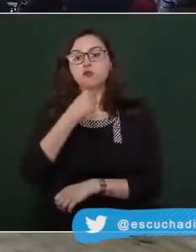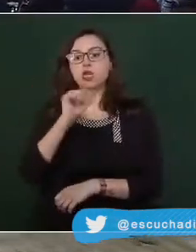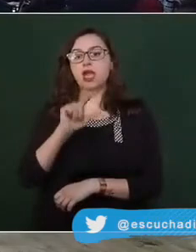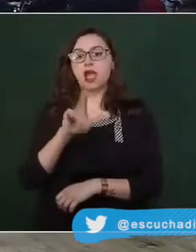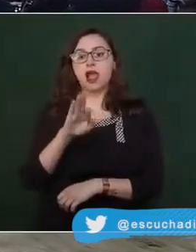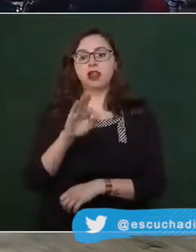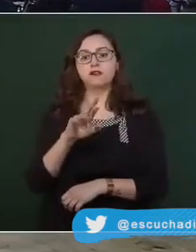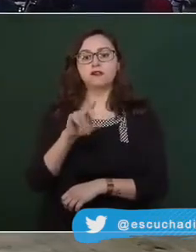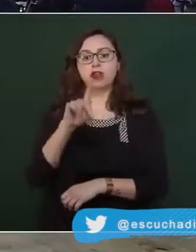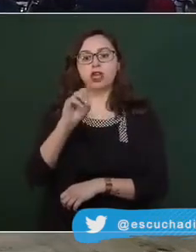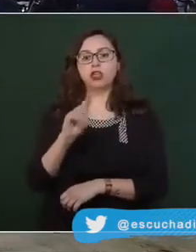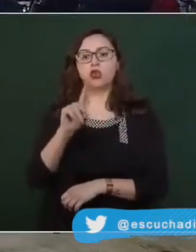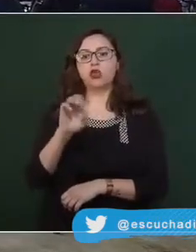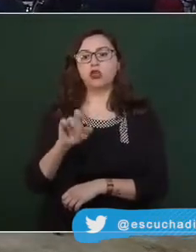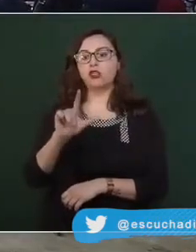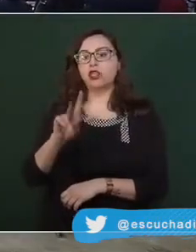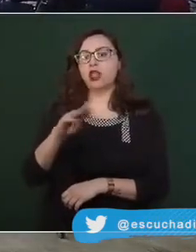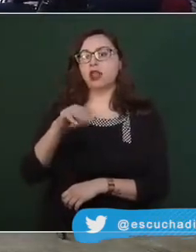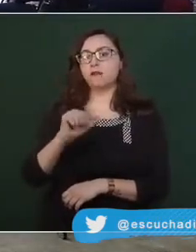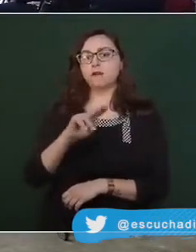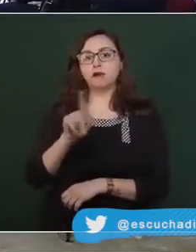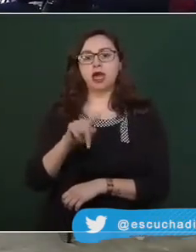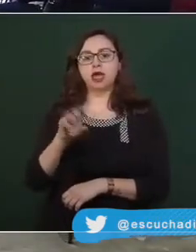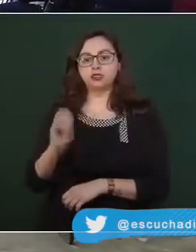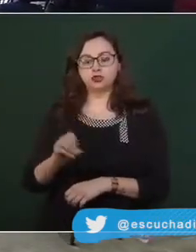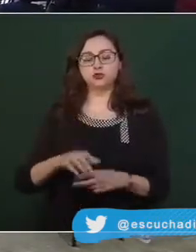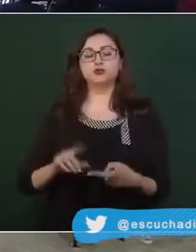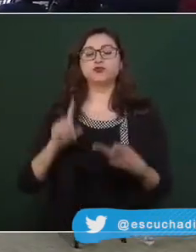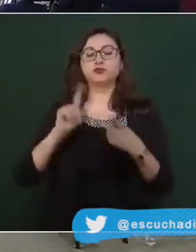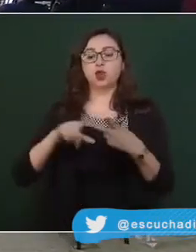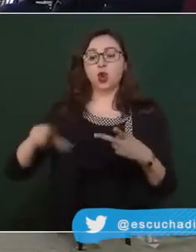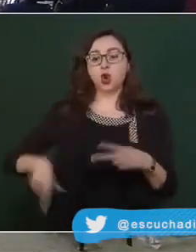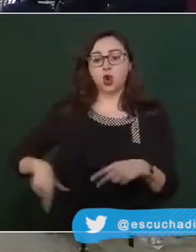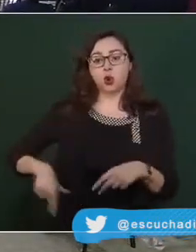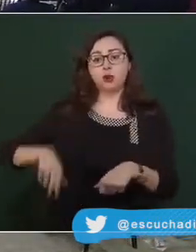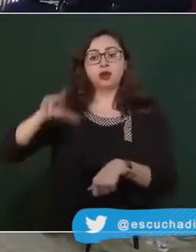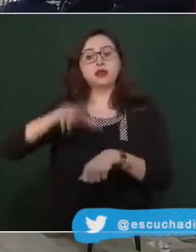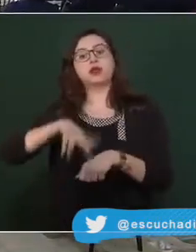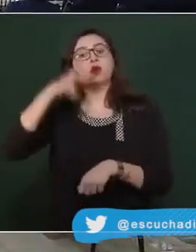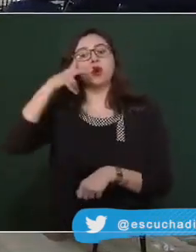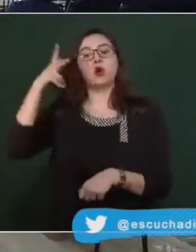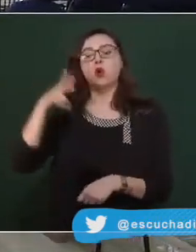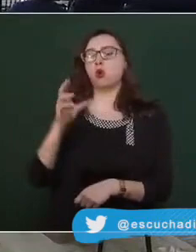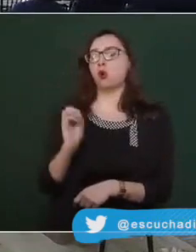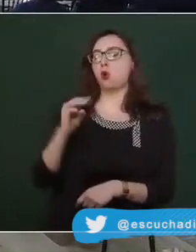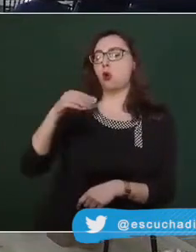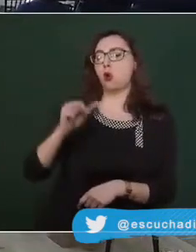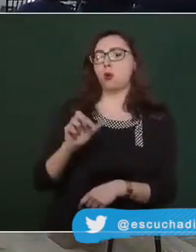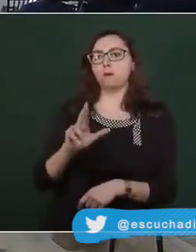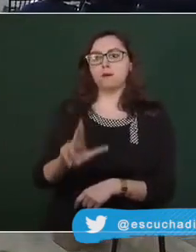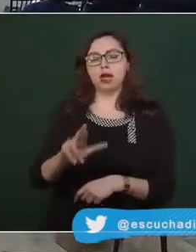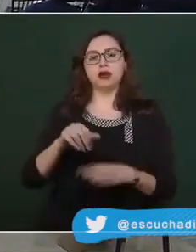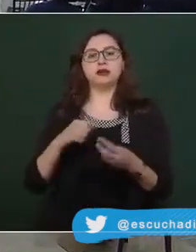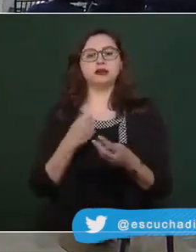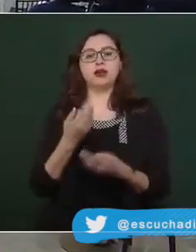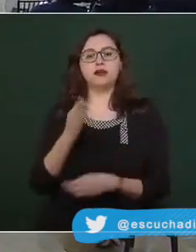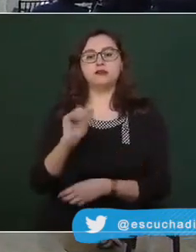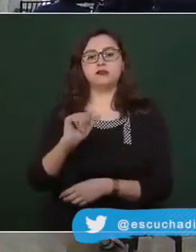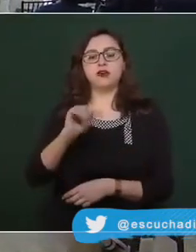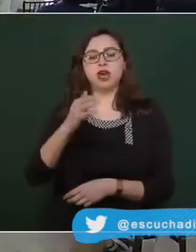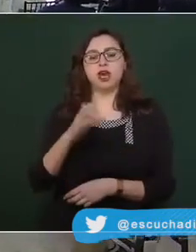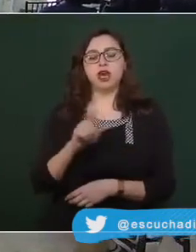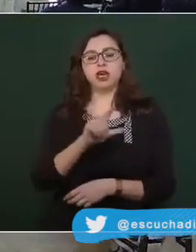primera operación del Aeropuerto Internacional Felipe Ángeles fue el día de ayer y fue realizada por un avión de Aeroméxico que viajó